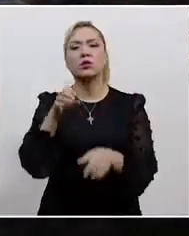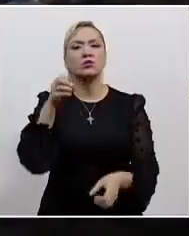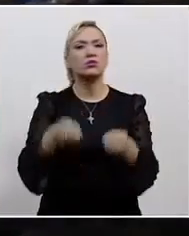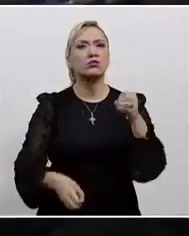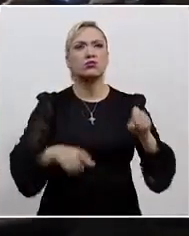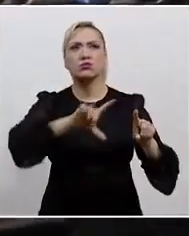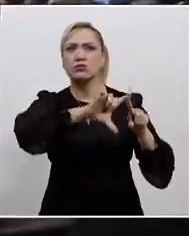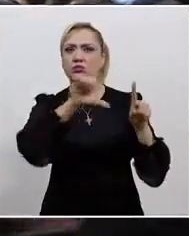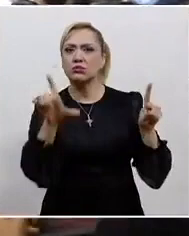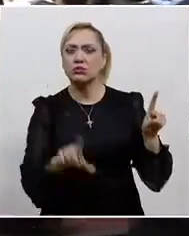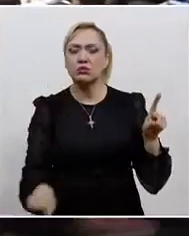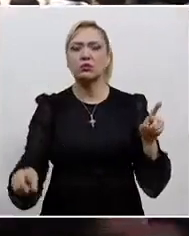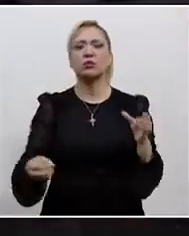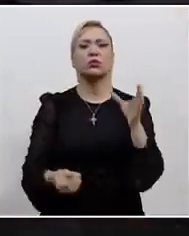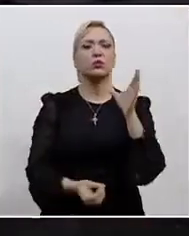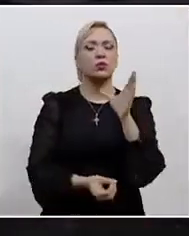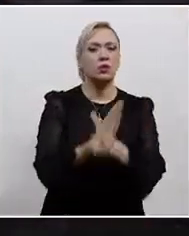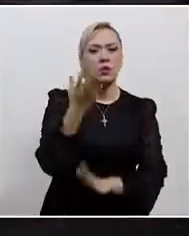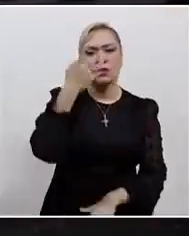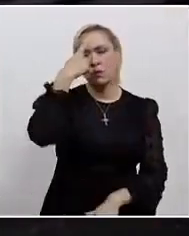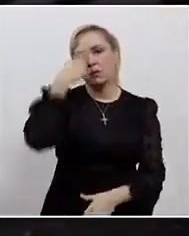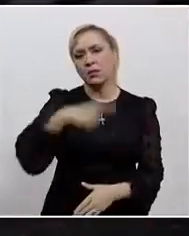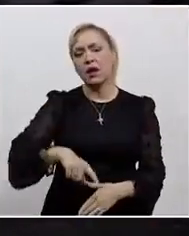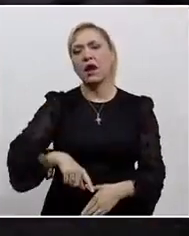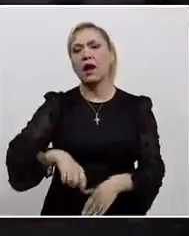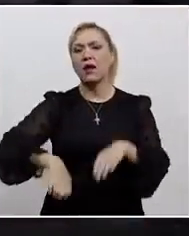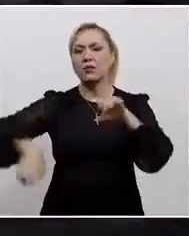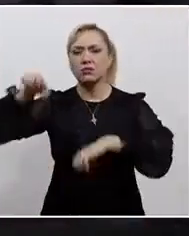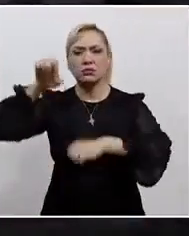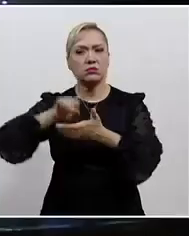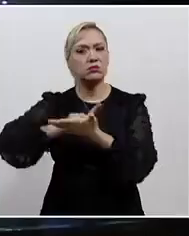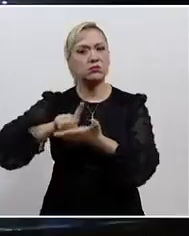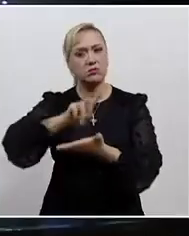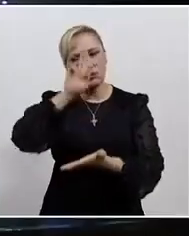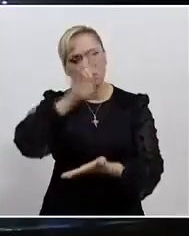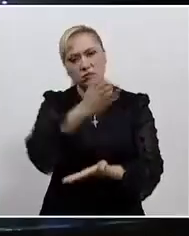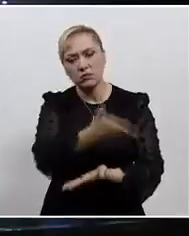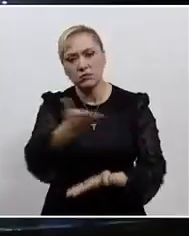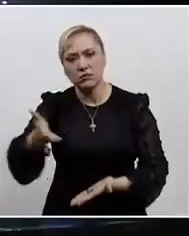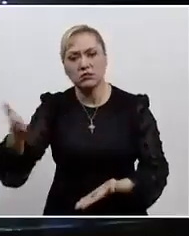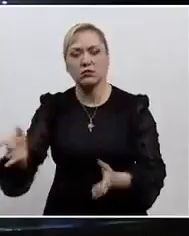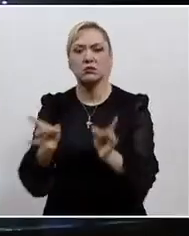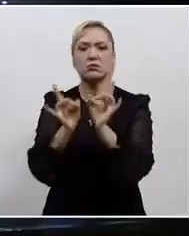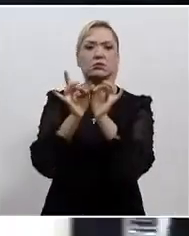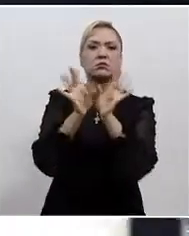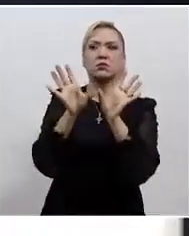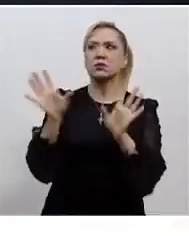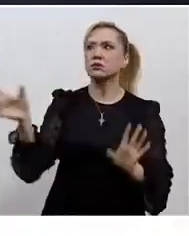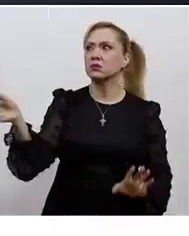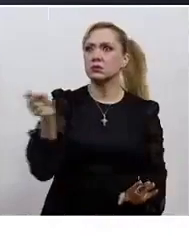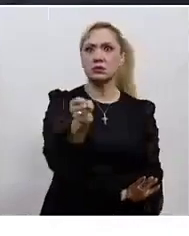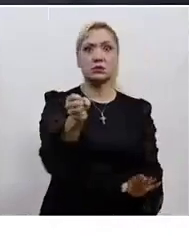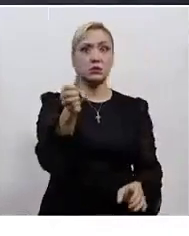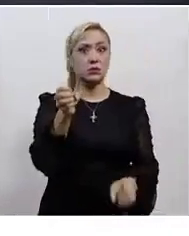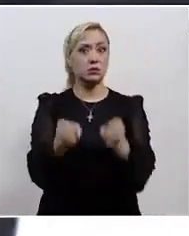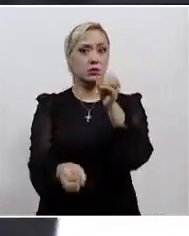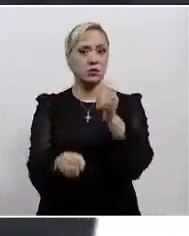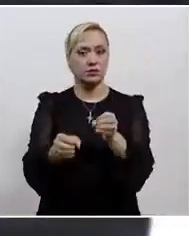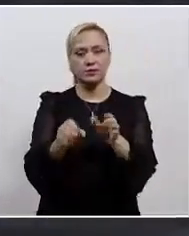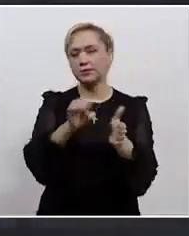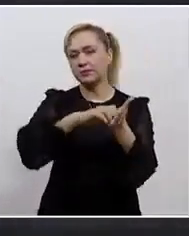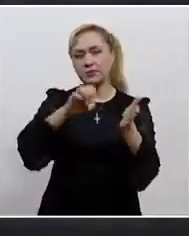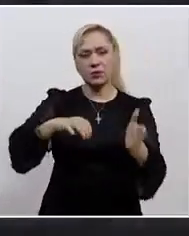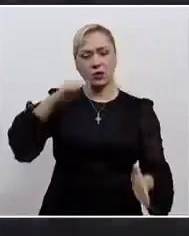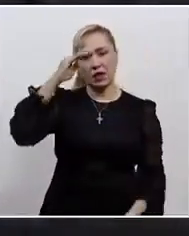para garantizar que los derechos de los adultos mayores se respeten, en especial en aquellos casos que enfrenten juicios. Un señor de